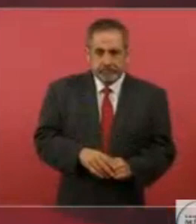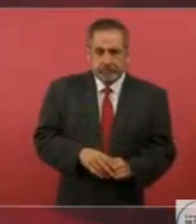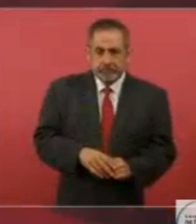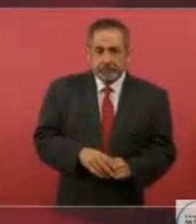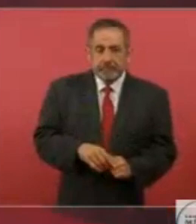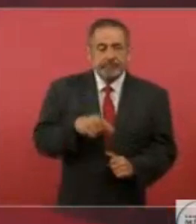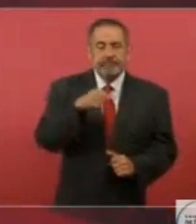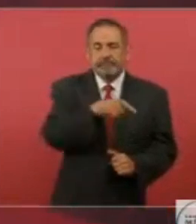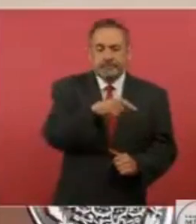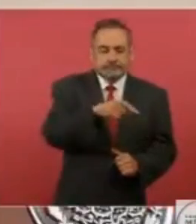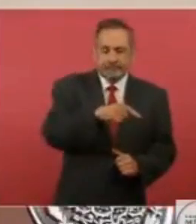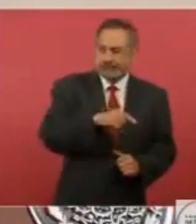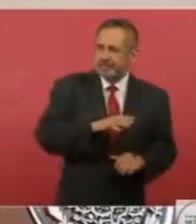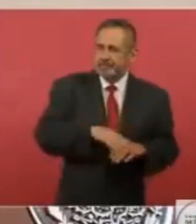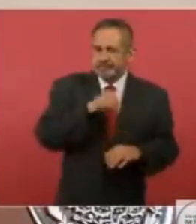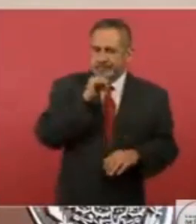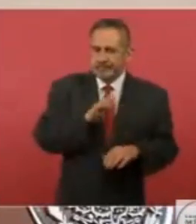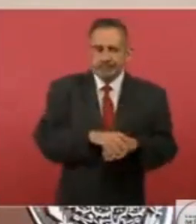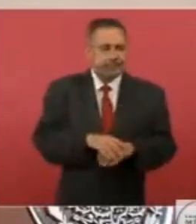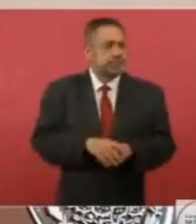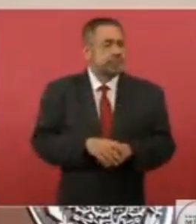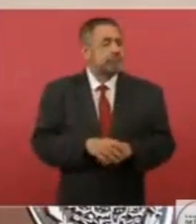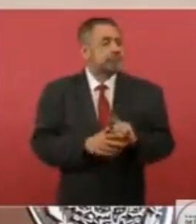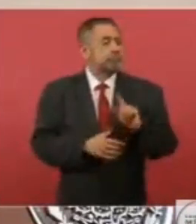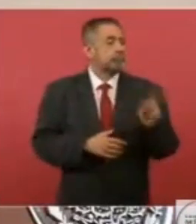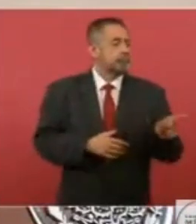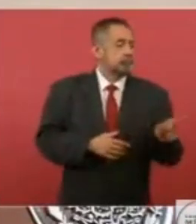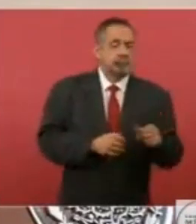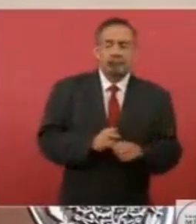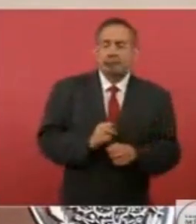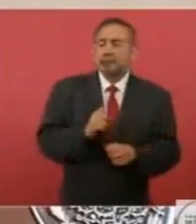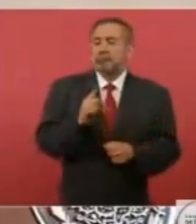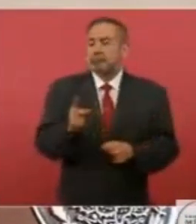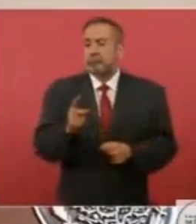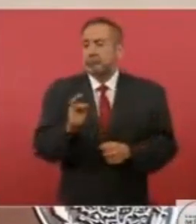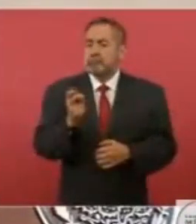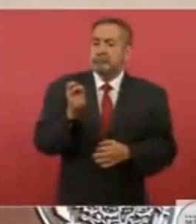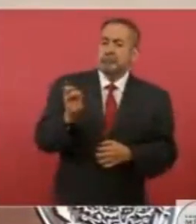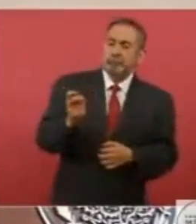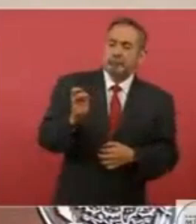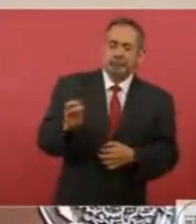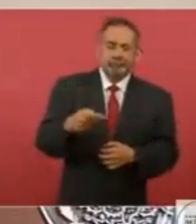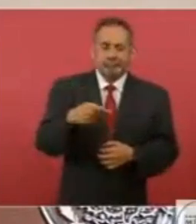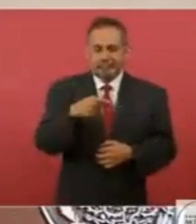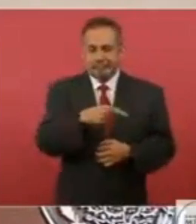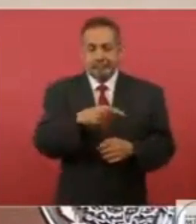ese nada más señala, ¿no? Es el del dedazo,